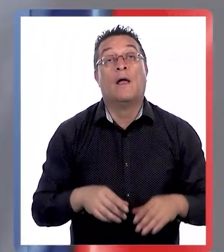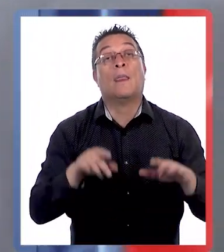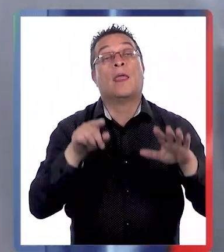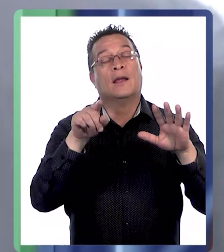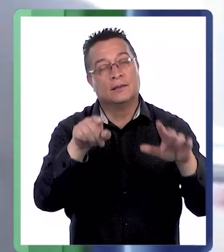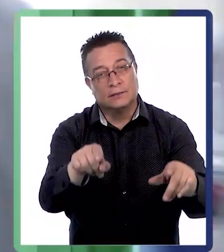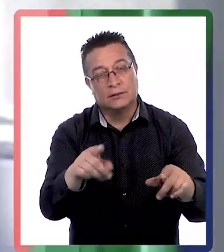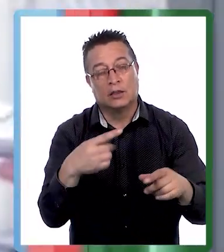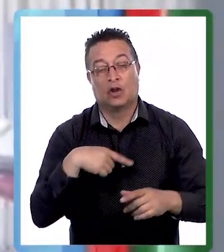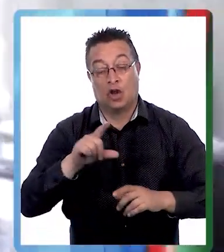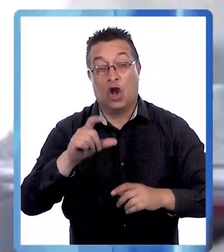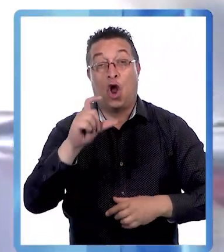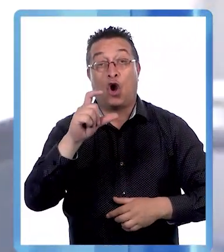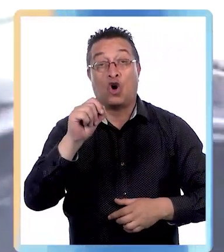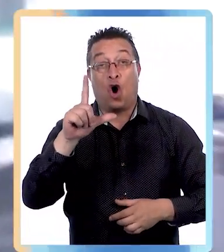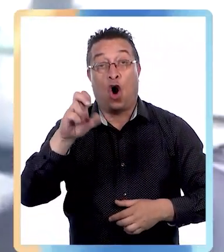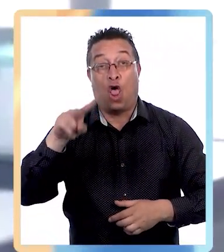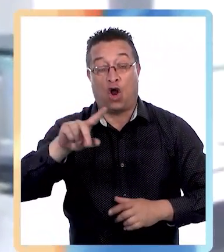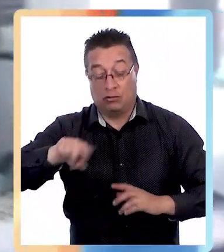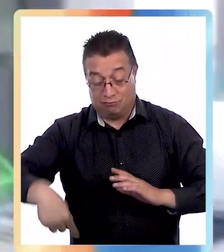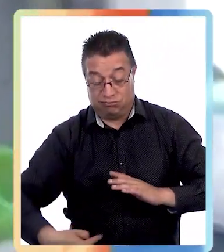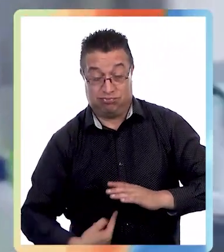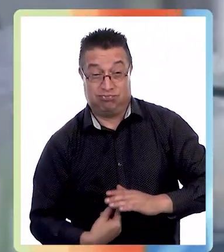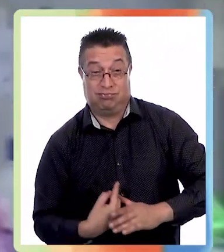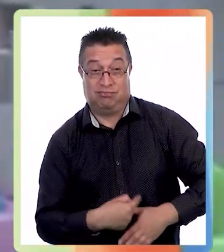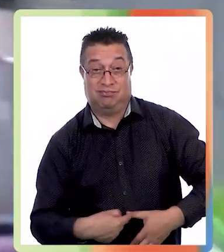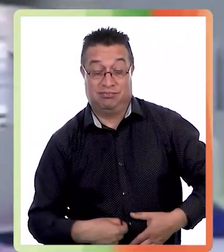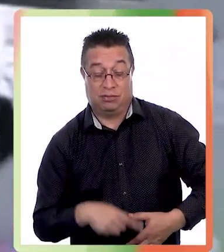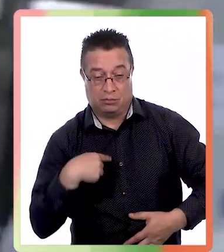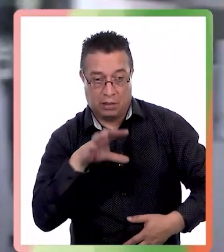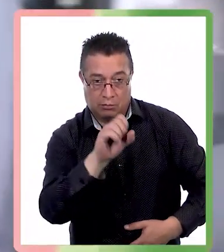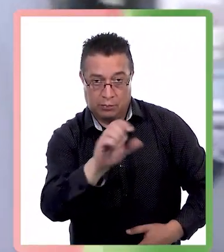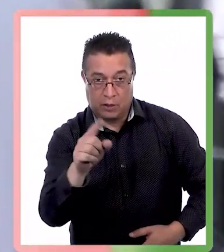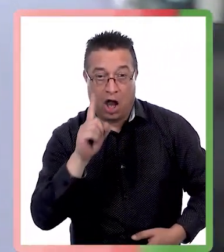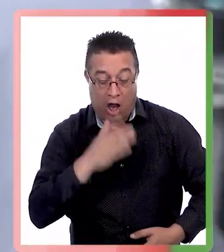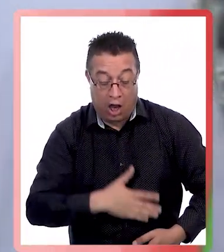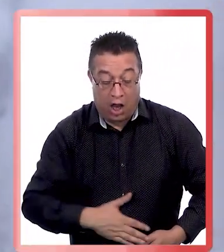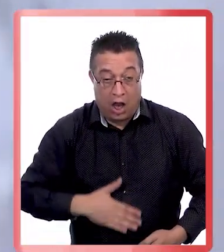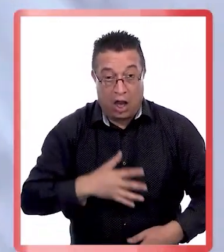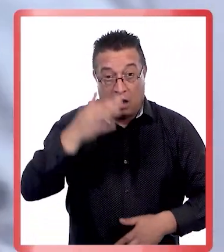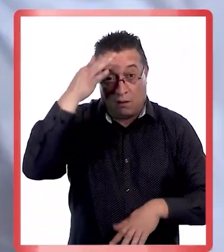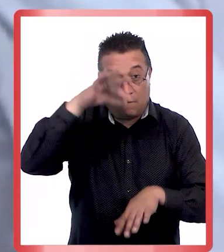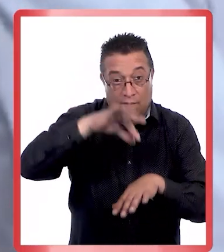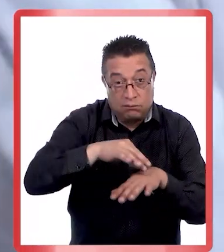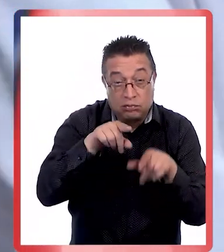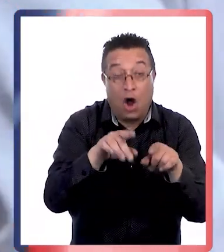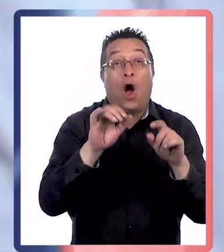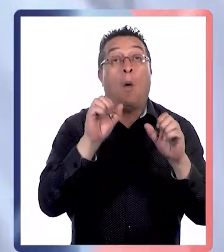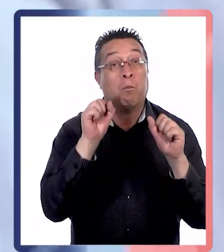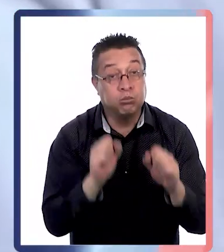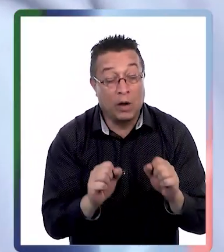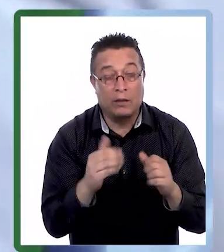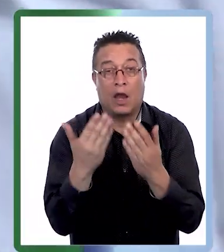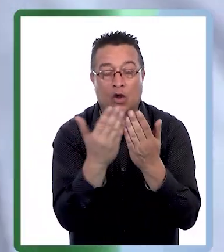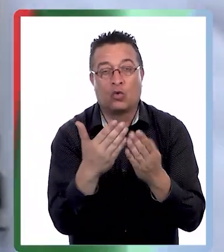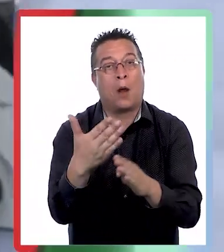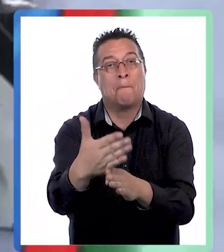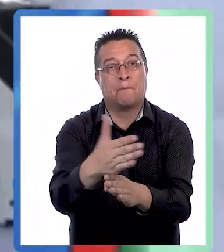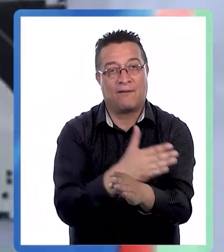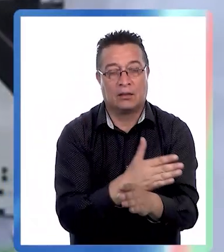es el estudio que se hace para evaluar si hay presencia de cáncer de colon o de recto, también es un estudio